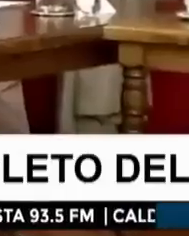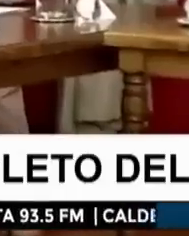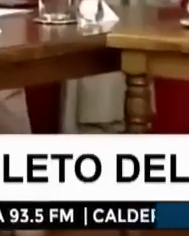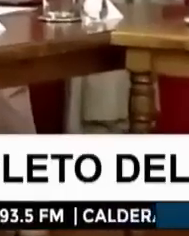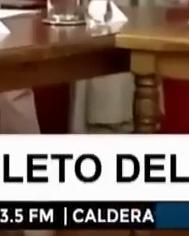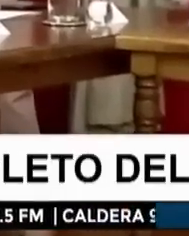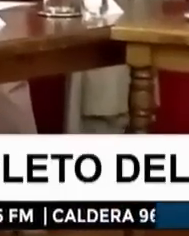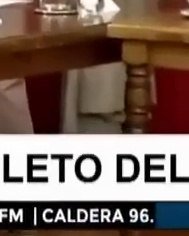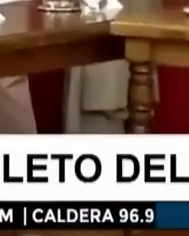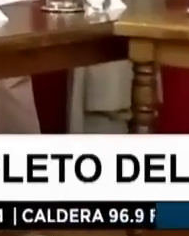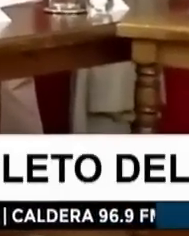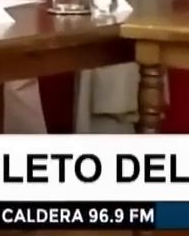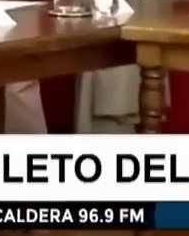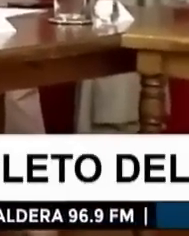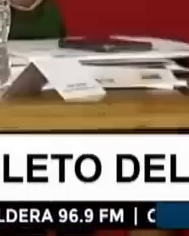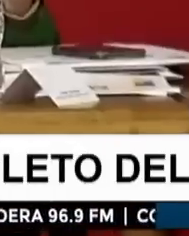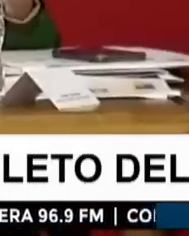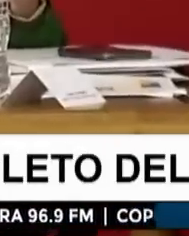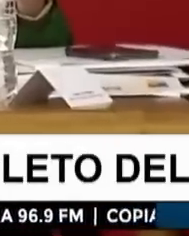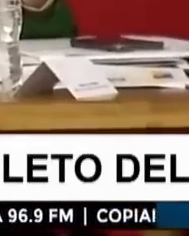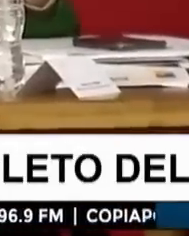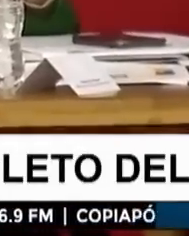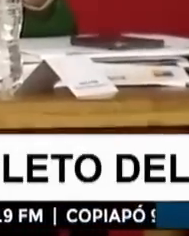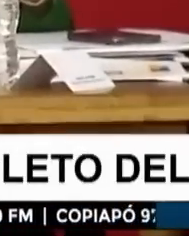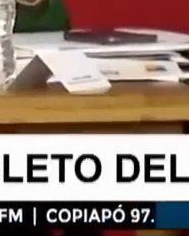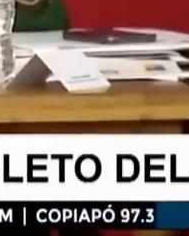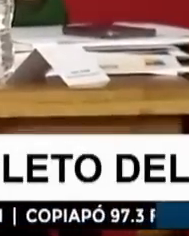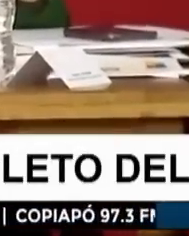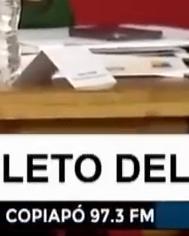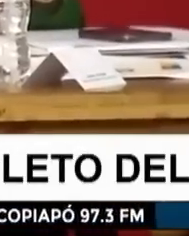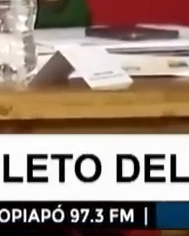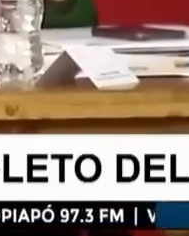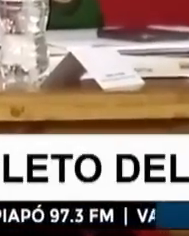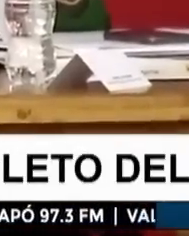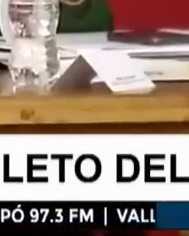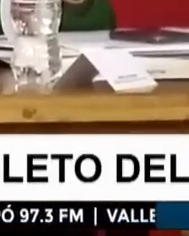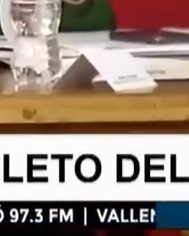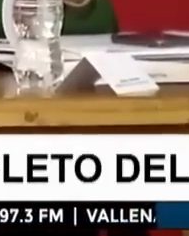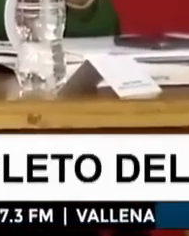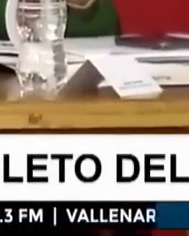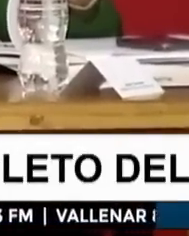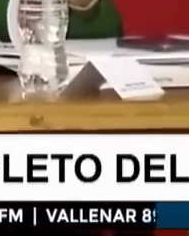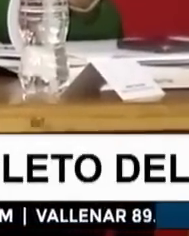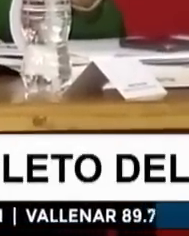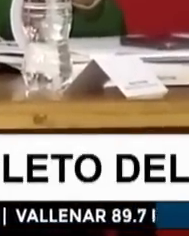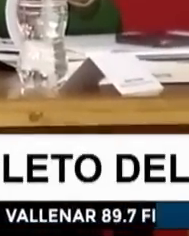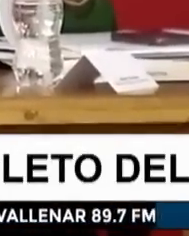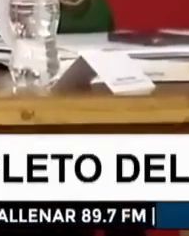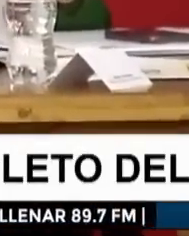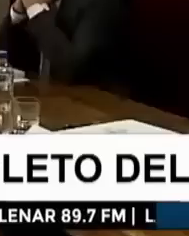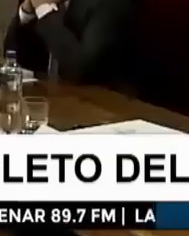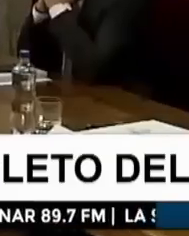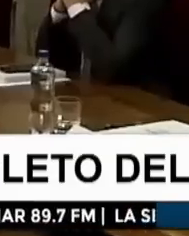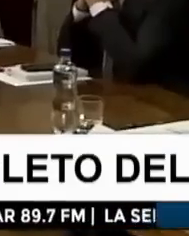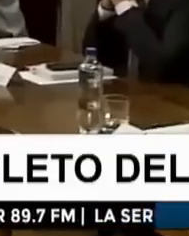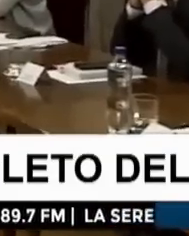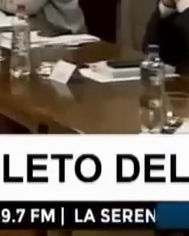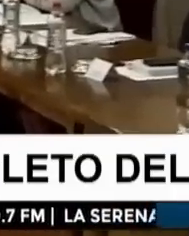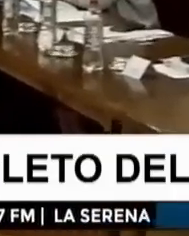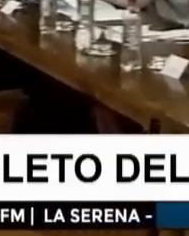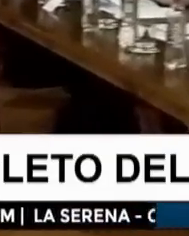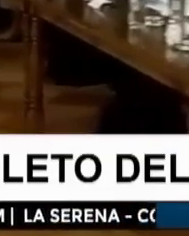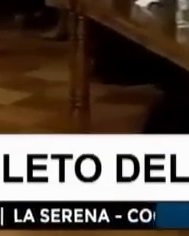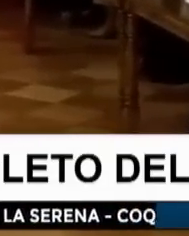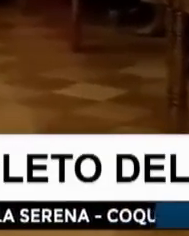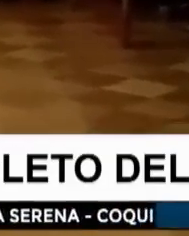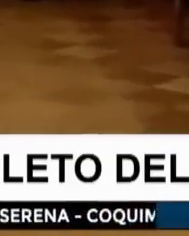primera autoridad de la República. Hemos dado cuenta de que finalmente la ciudadanía requiere mayor experiencia en la ejecución